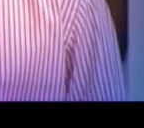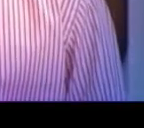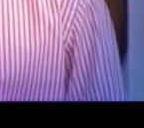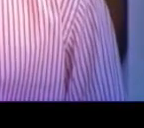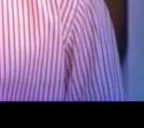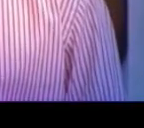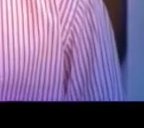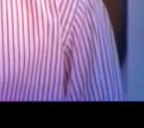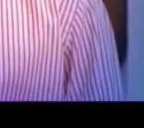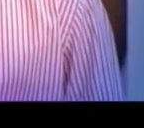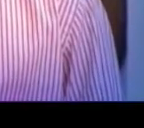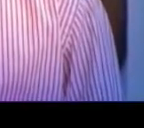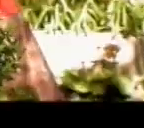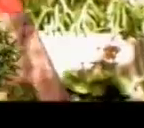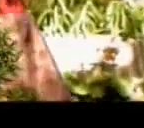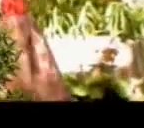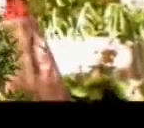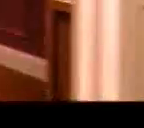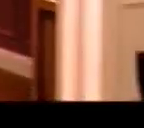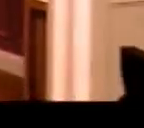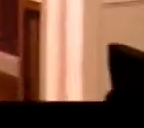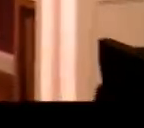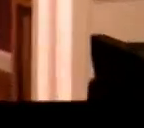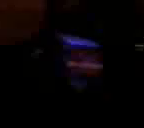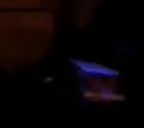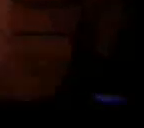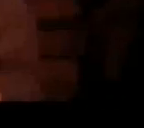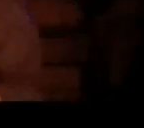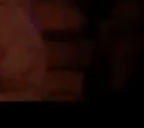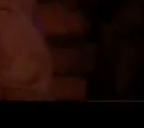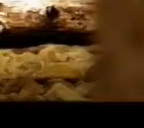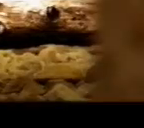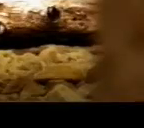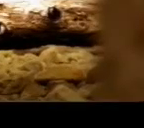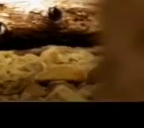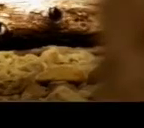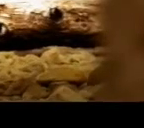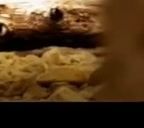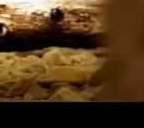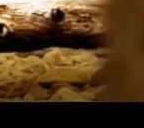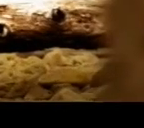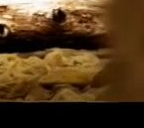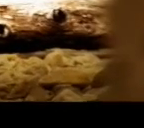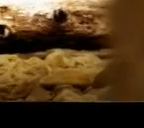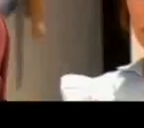La llegada de Heidi a la ciudad cambiará la vida de todos.